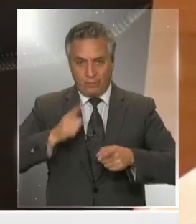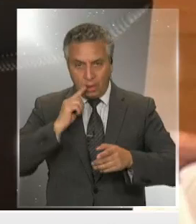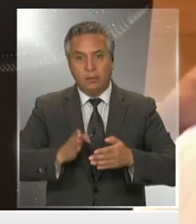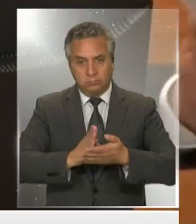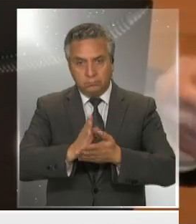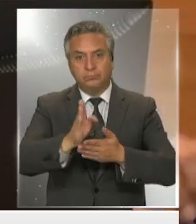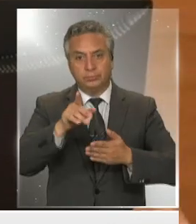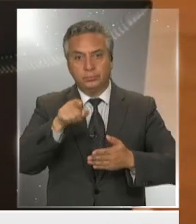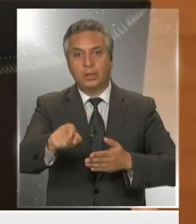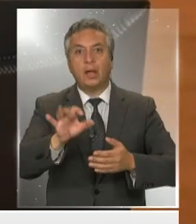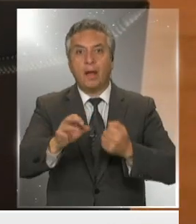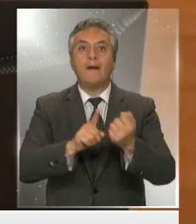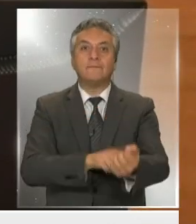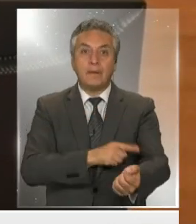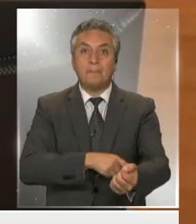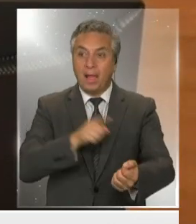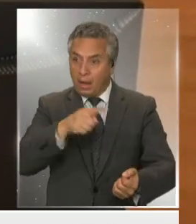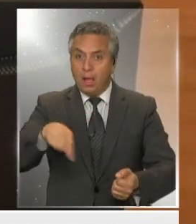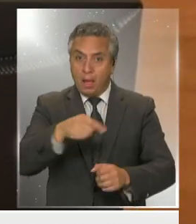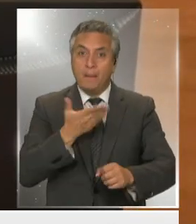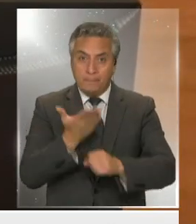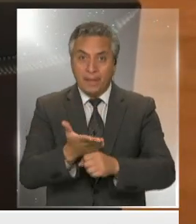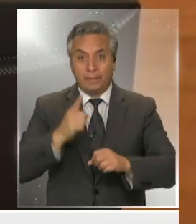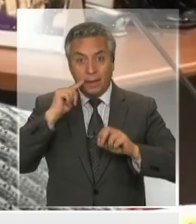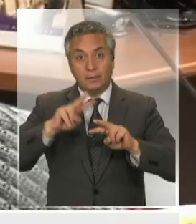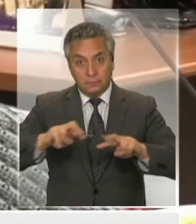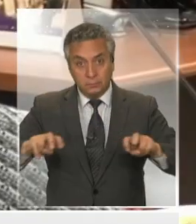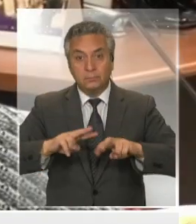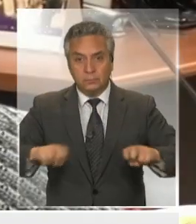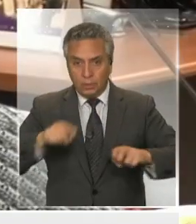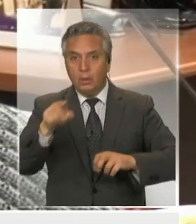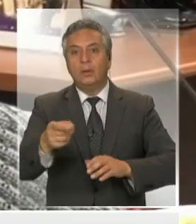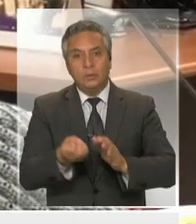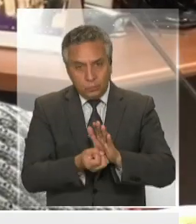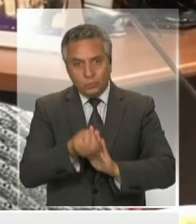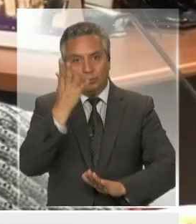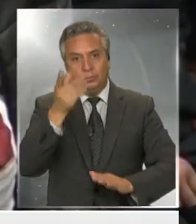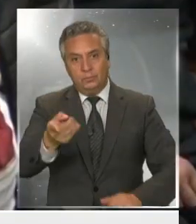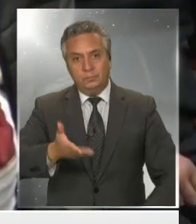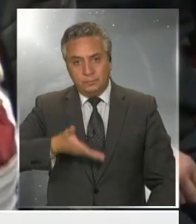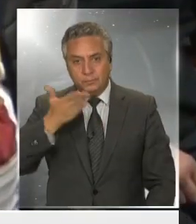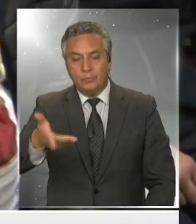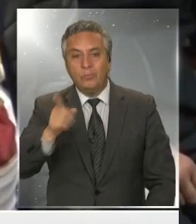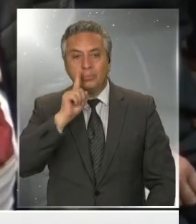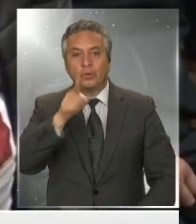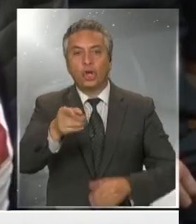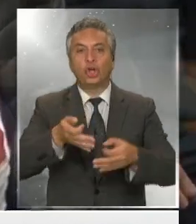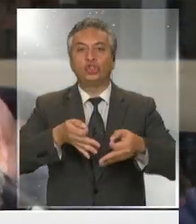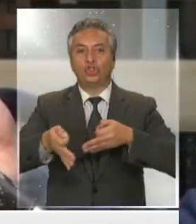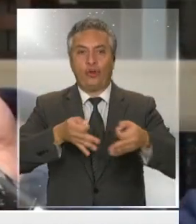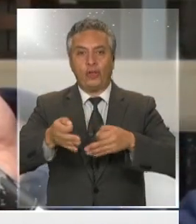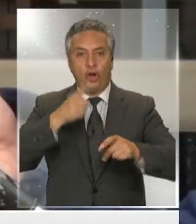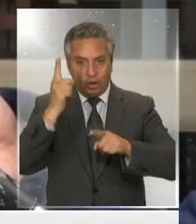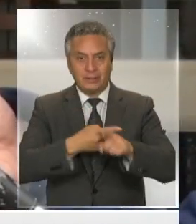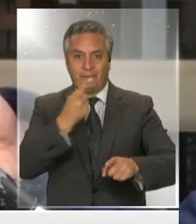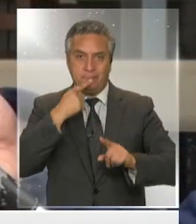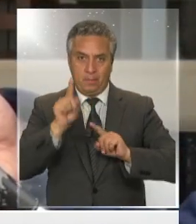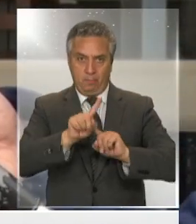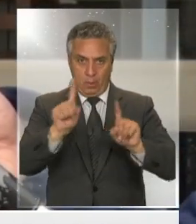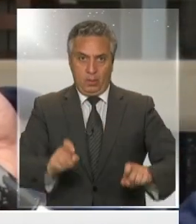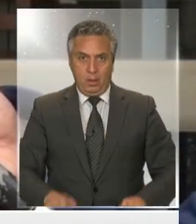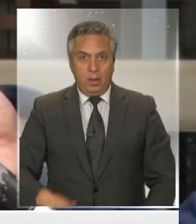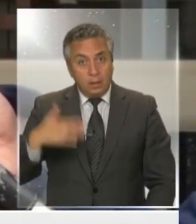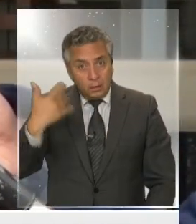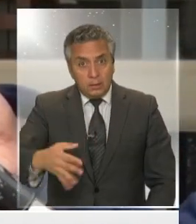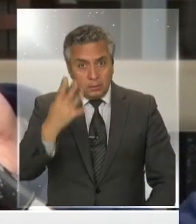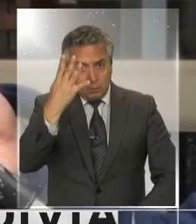pendientes solicitados por la familia de Carolina, entre ellos tomar una nueva declaración a quien fuera su novio. Nosotros hemos pedido hace